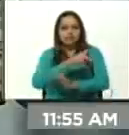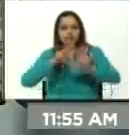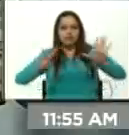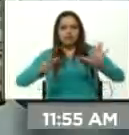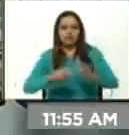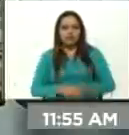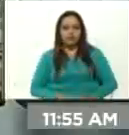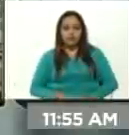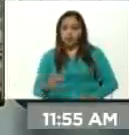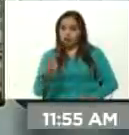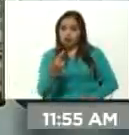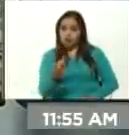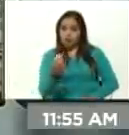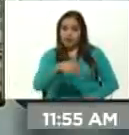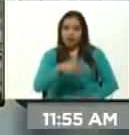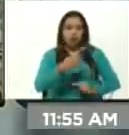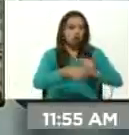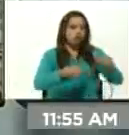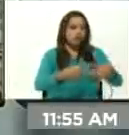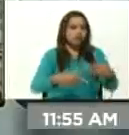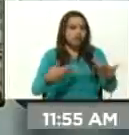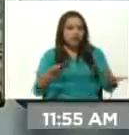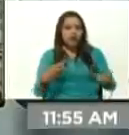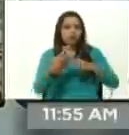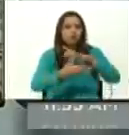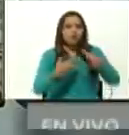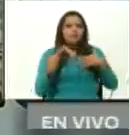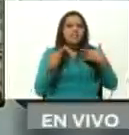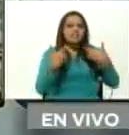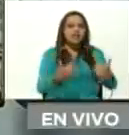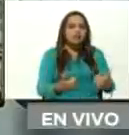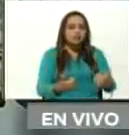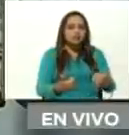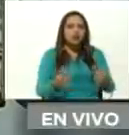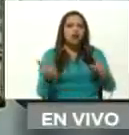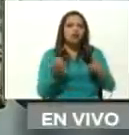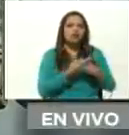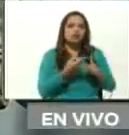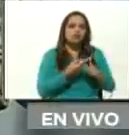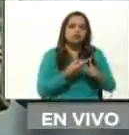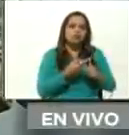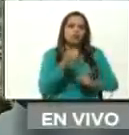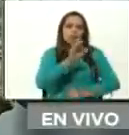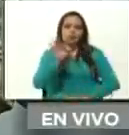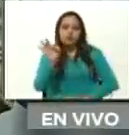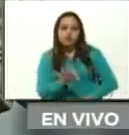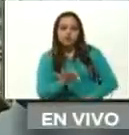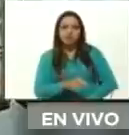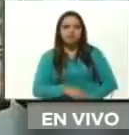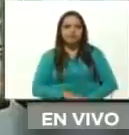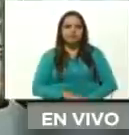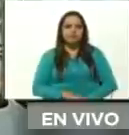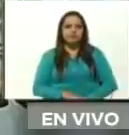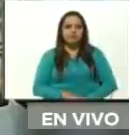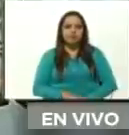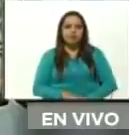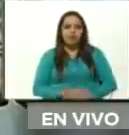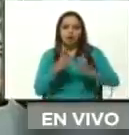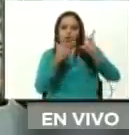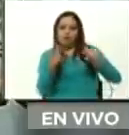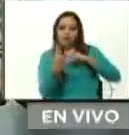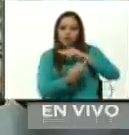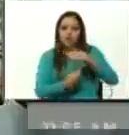2017. Y dos casos son consecuencia de problemas de salud persistentes, 1%. De todas estas cifras que estoy acá